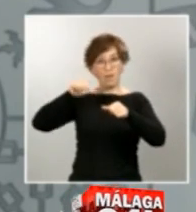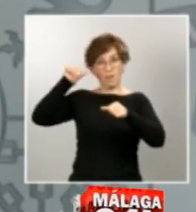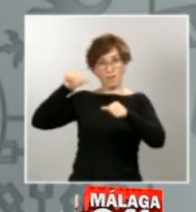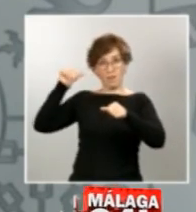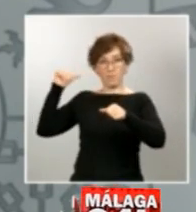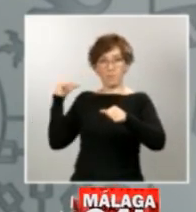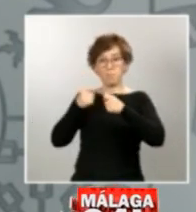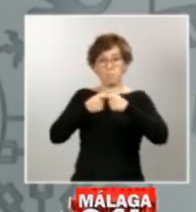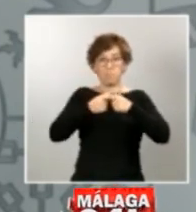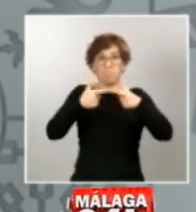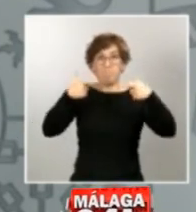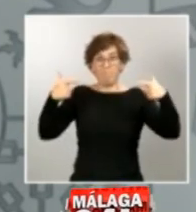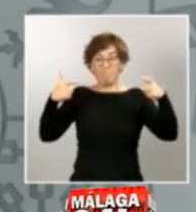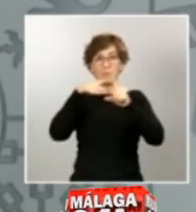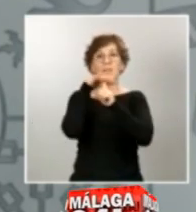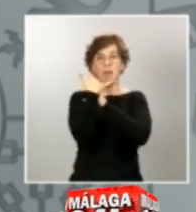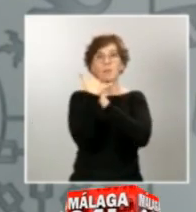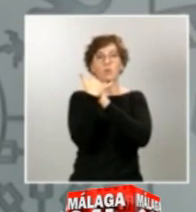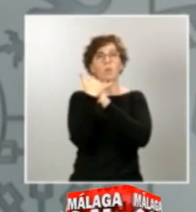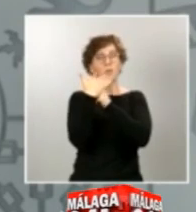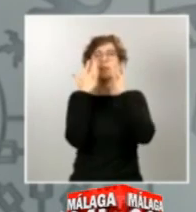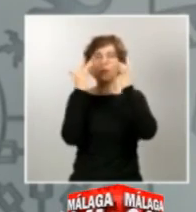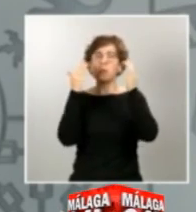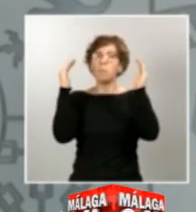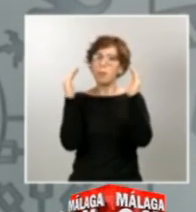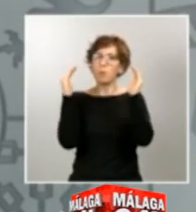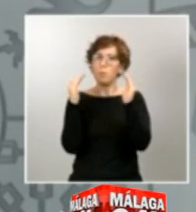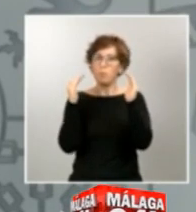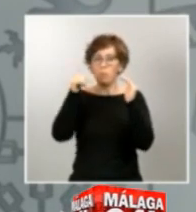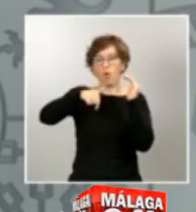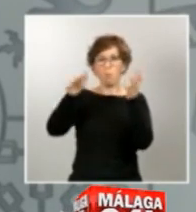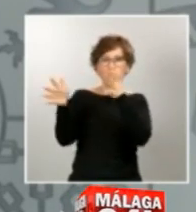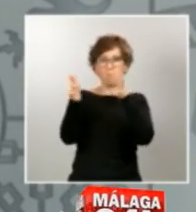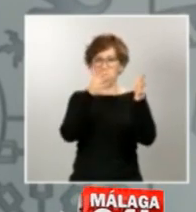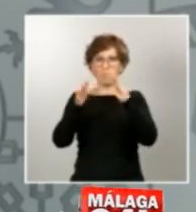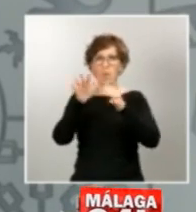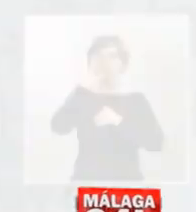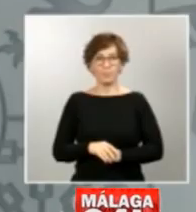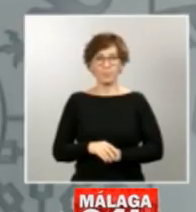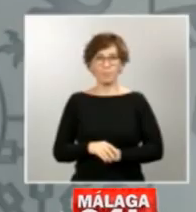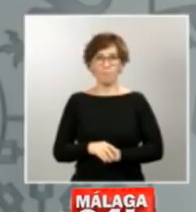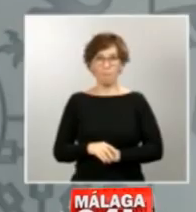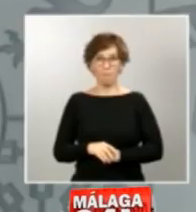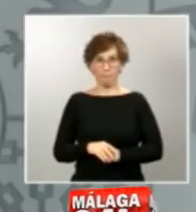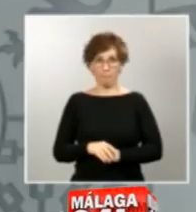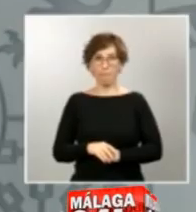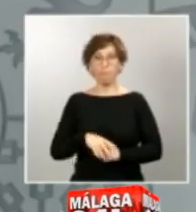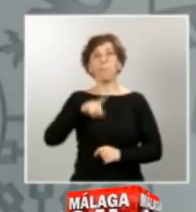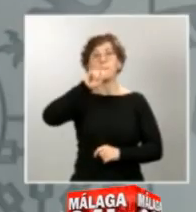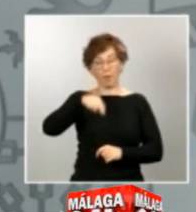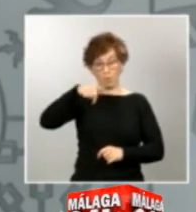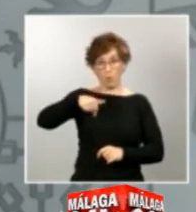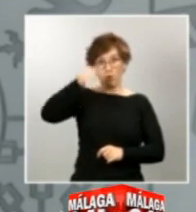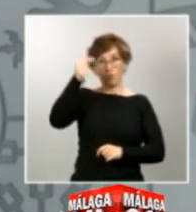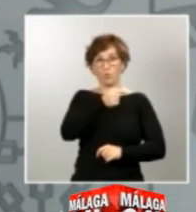de casos está disminuyendo y hoy es de alrededor de un 5% respecto a las cifras de ayer. Y el número total de fallecidos